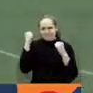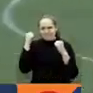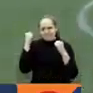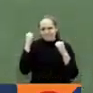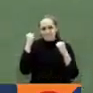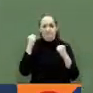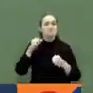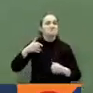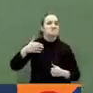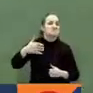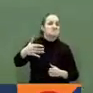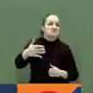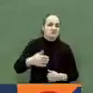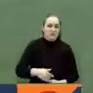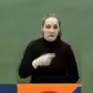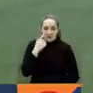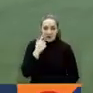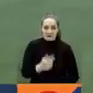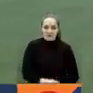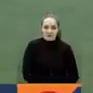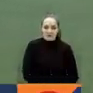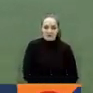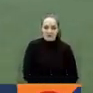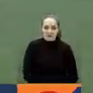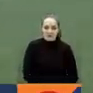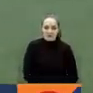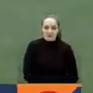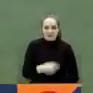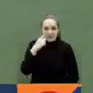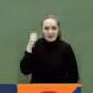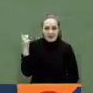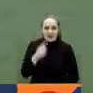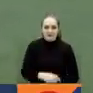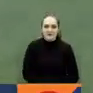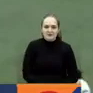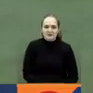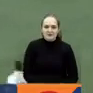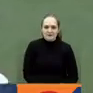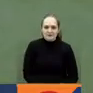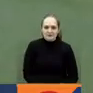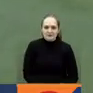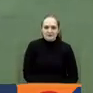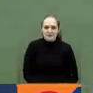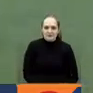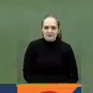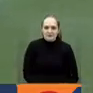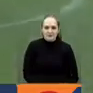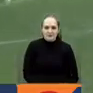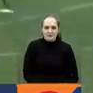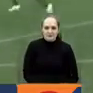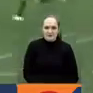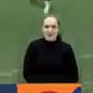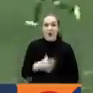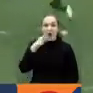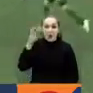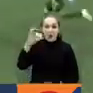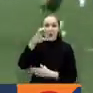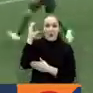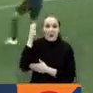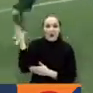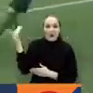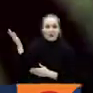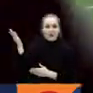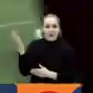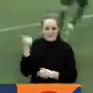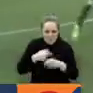pero después no pierdan ojo, por favor, miren esta jugada sensacional de Dairon Asprilla. Hay que decir que